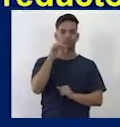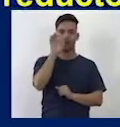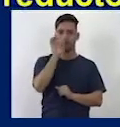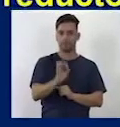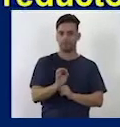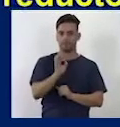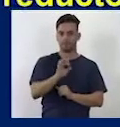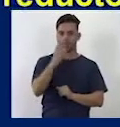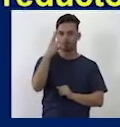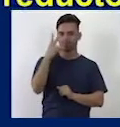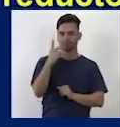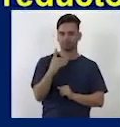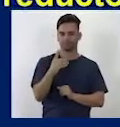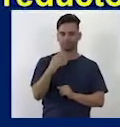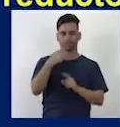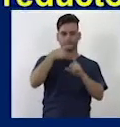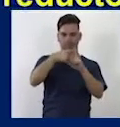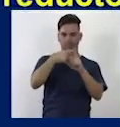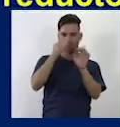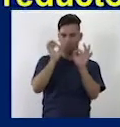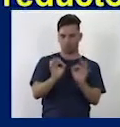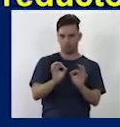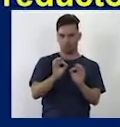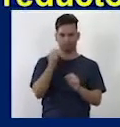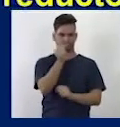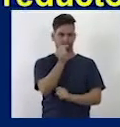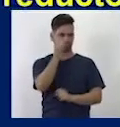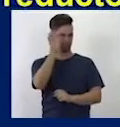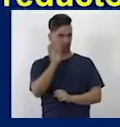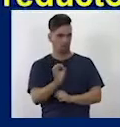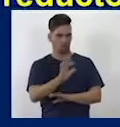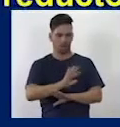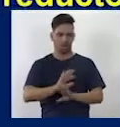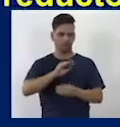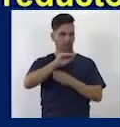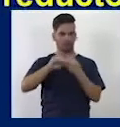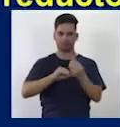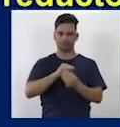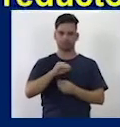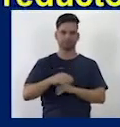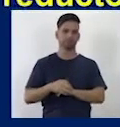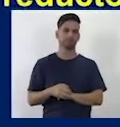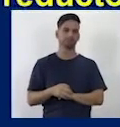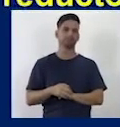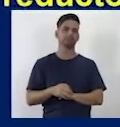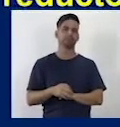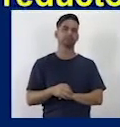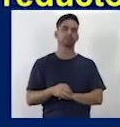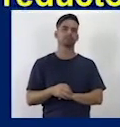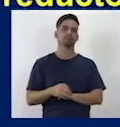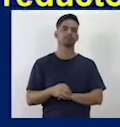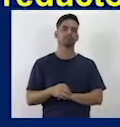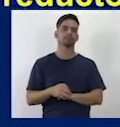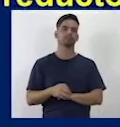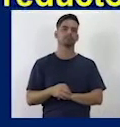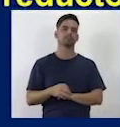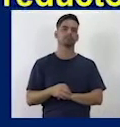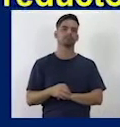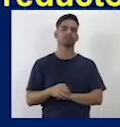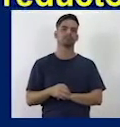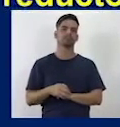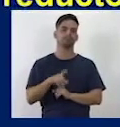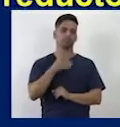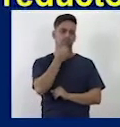lexis no es el que vamos a intuir en la expresión que 10 principio trató verdades de nuevo en la tabla busca el valor del potencial en las en